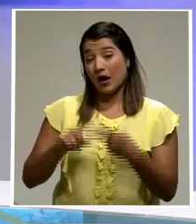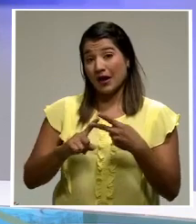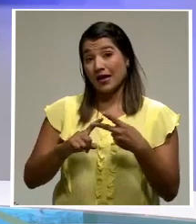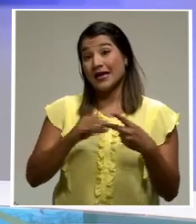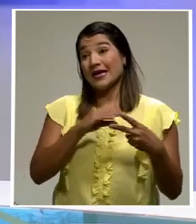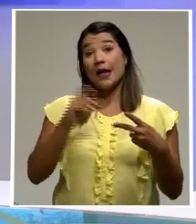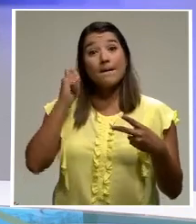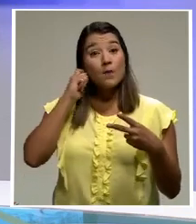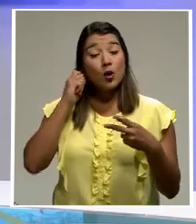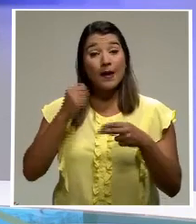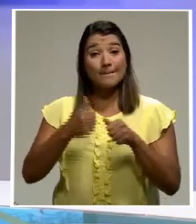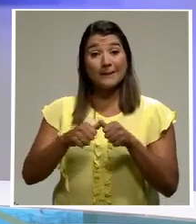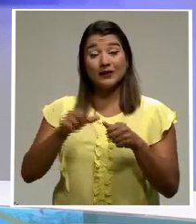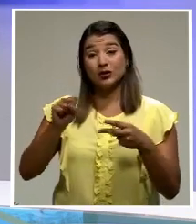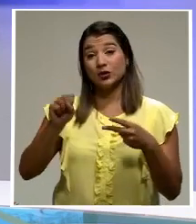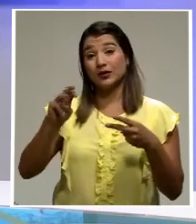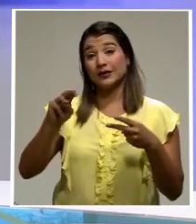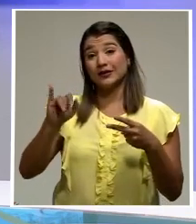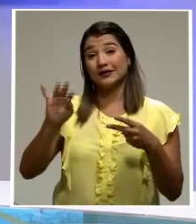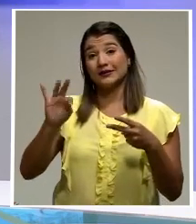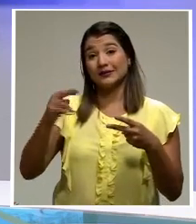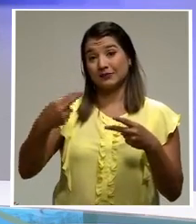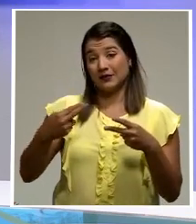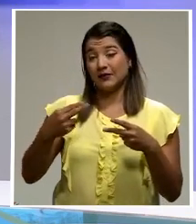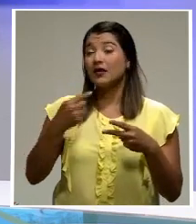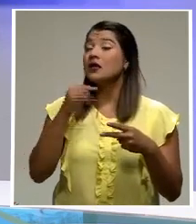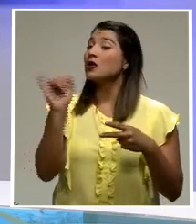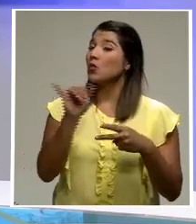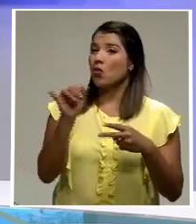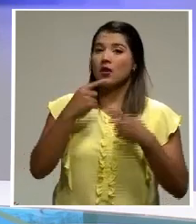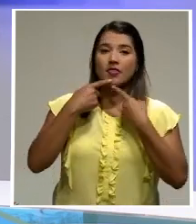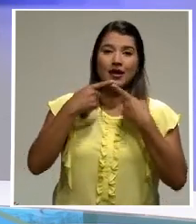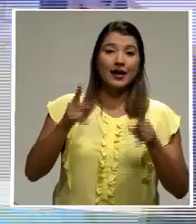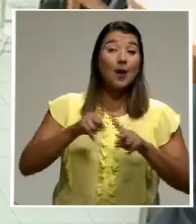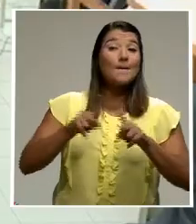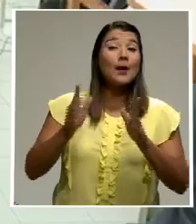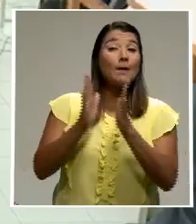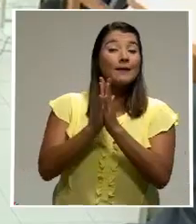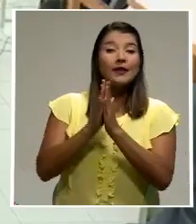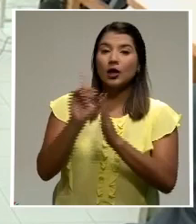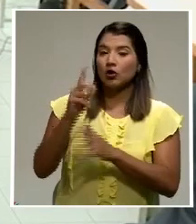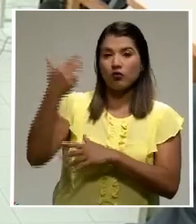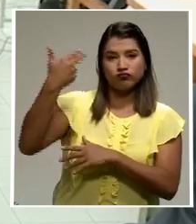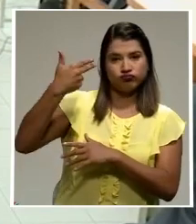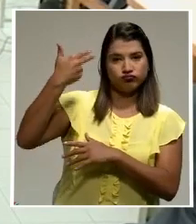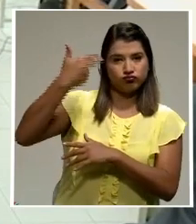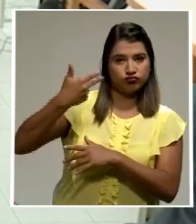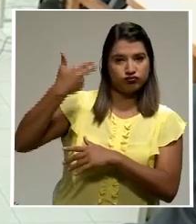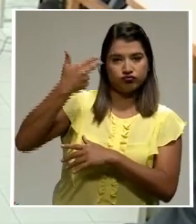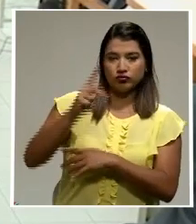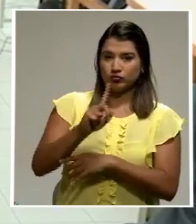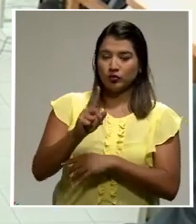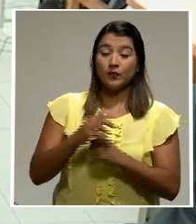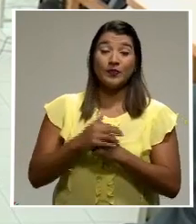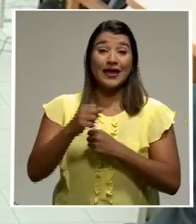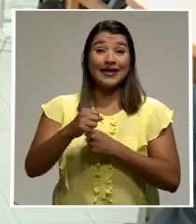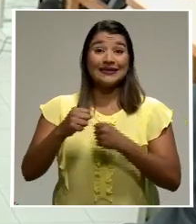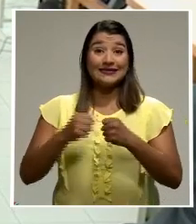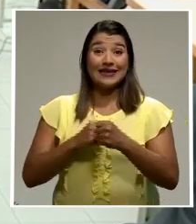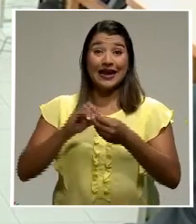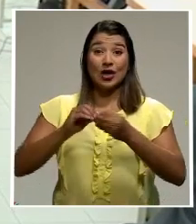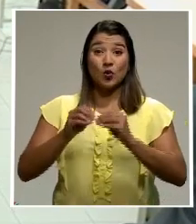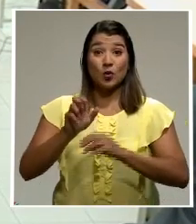pero pidieron no ser grabados por la prensa. En la sala número 3 de los Tribunales de